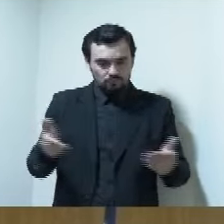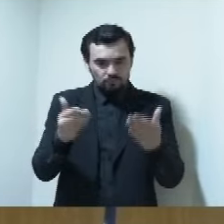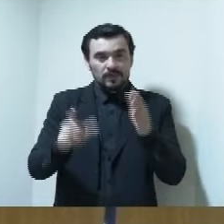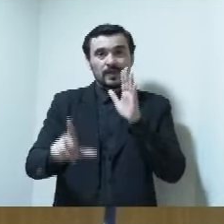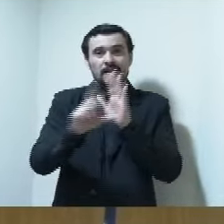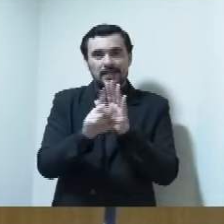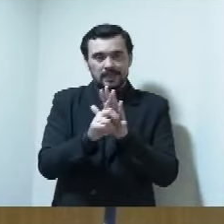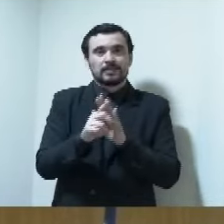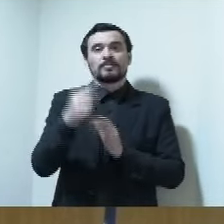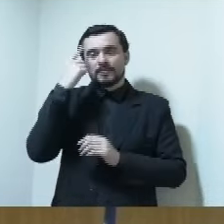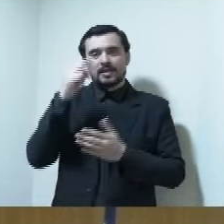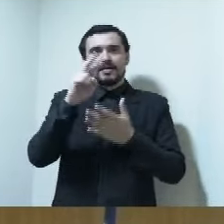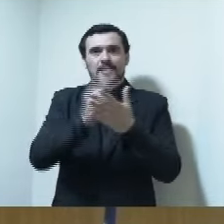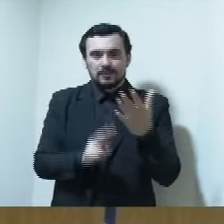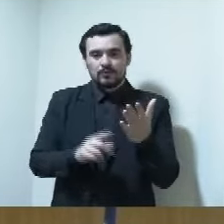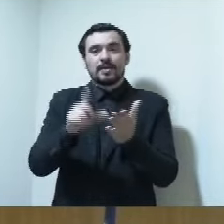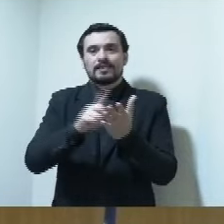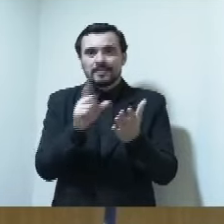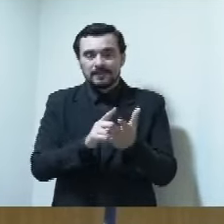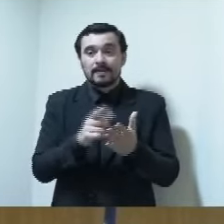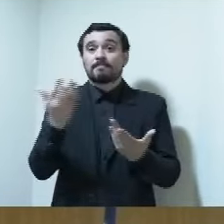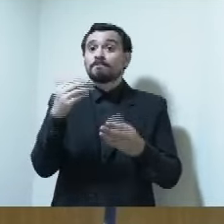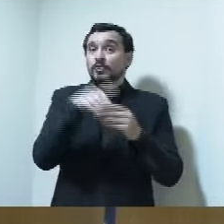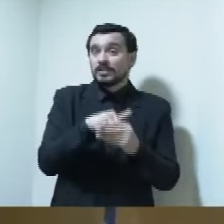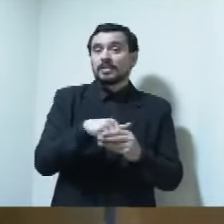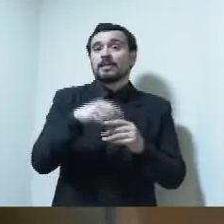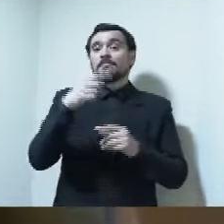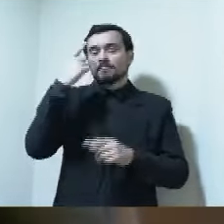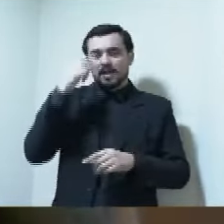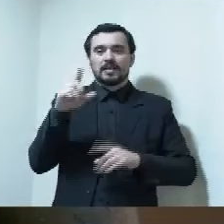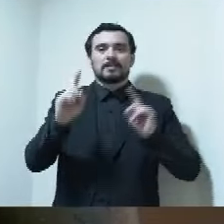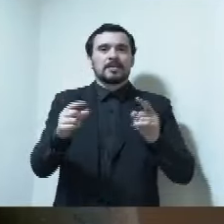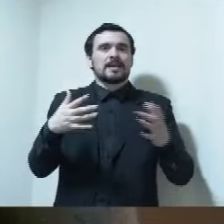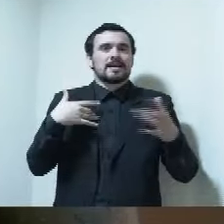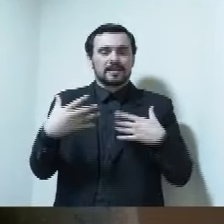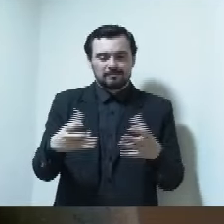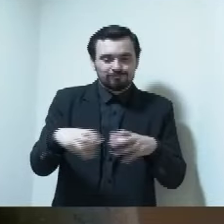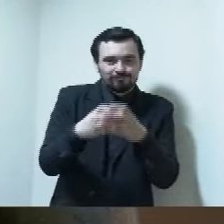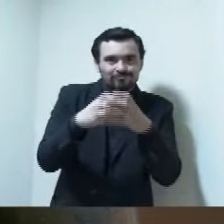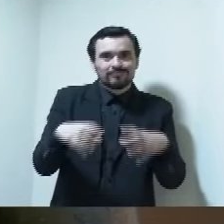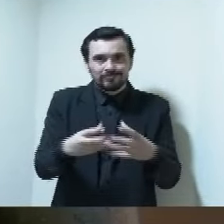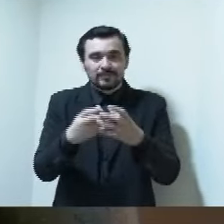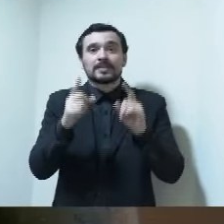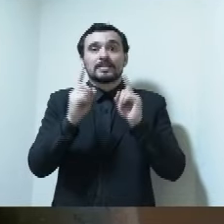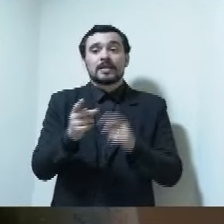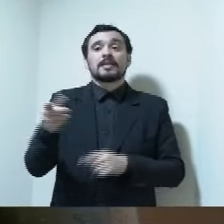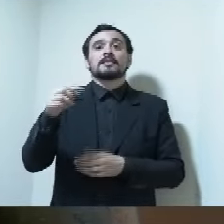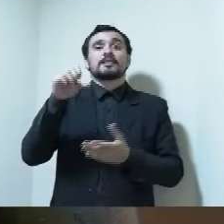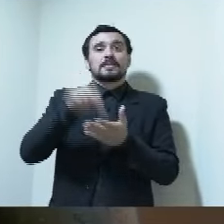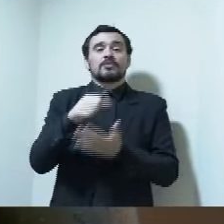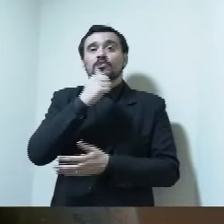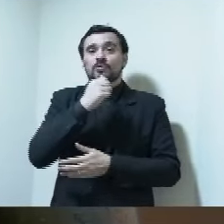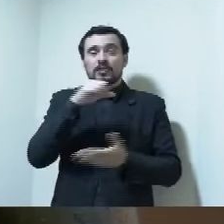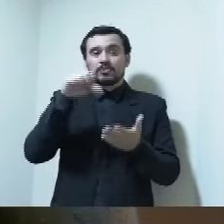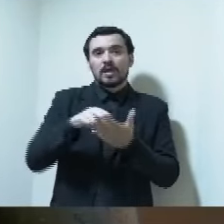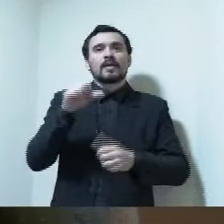Ley de Fomento de la Lectura y el Libro y la Política Nacional de Artesanías. Reactivamos el Centro Histórico de Asunción con